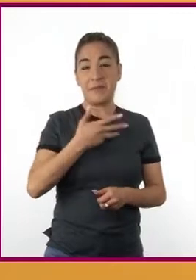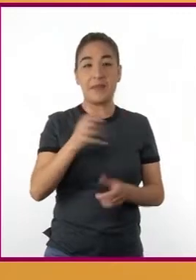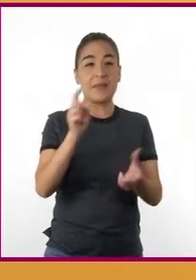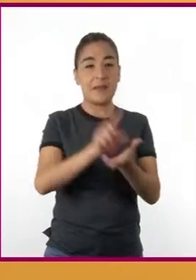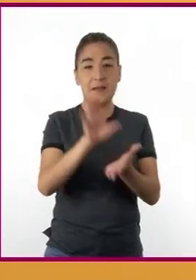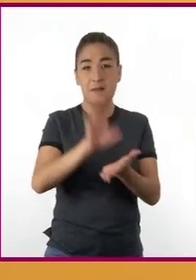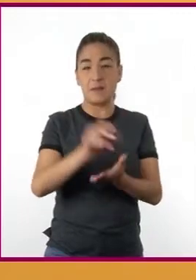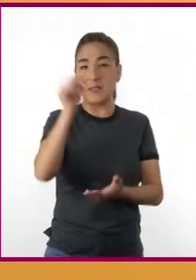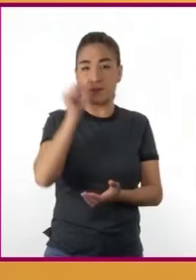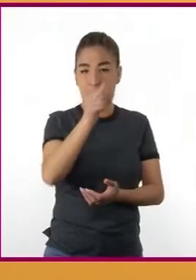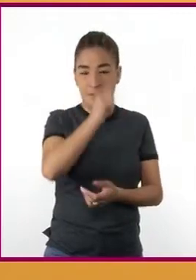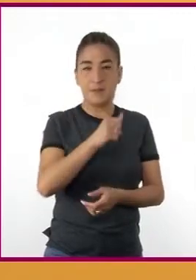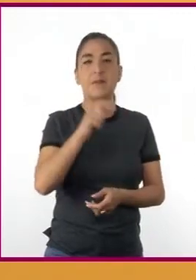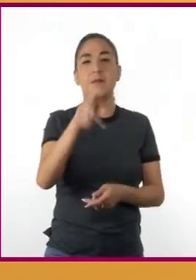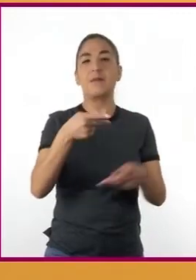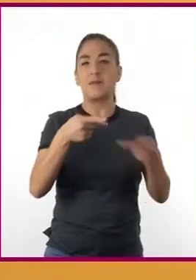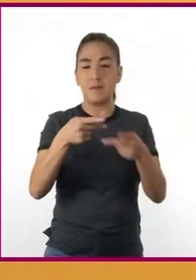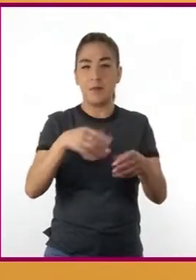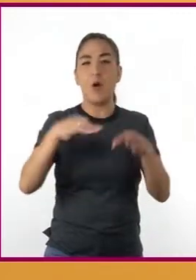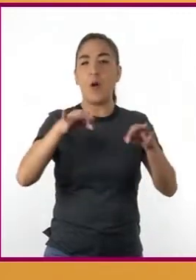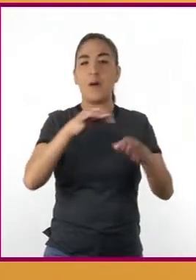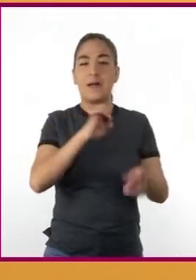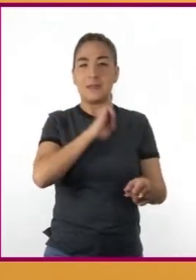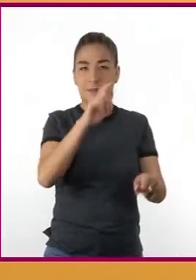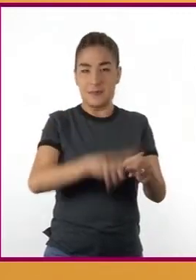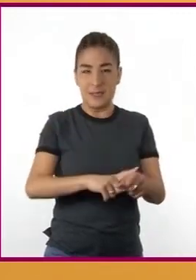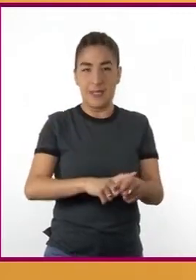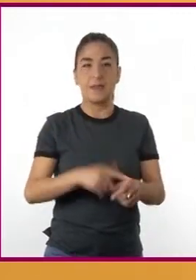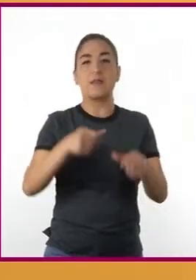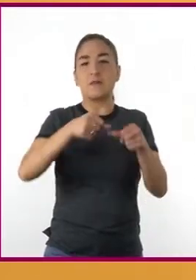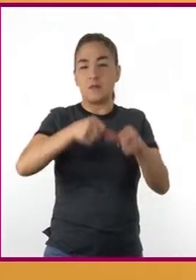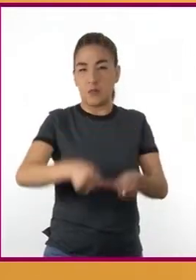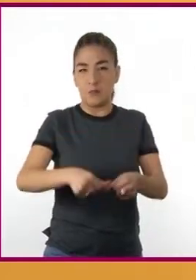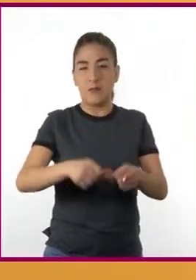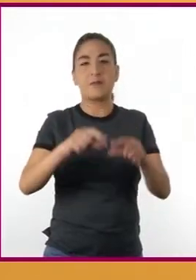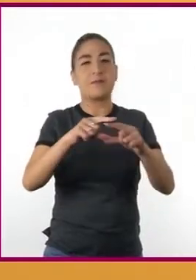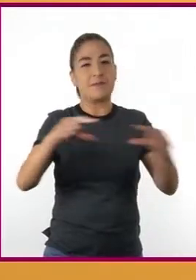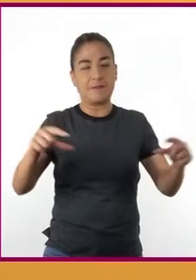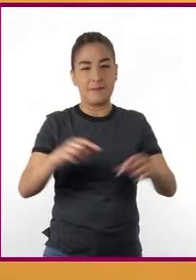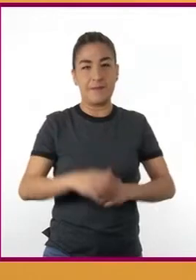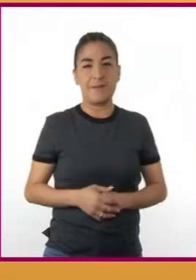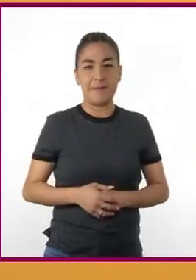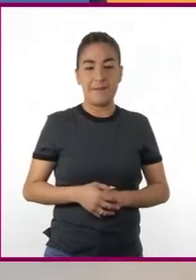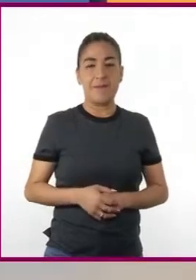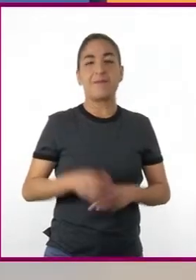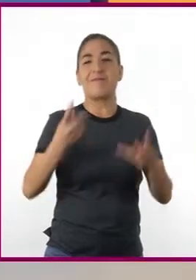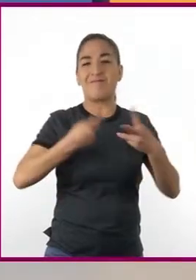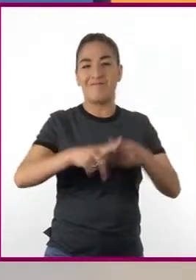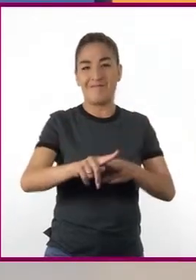visual deben preparar sus hojas Ledger, el punzón y la regleta. Comencemos.